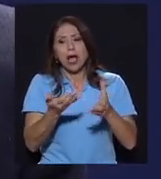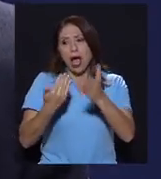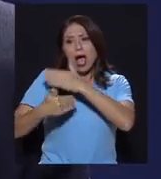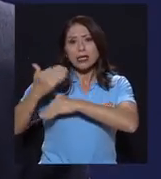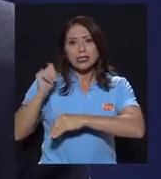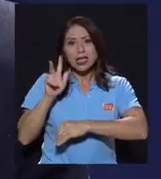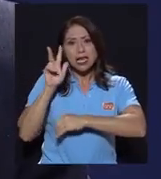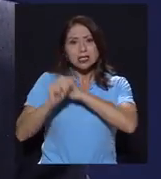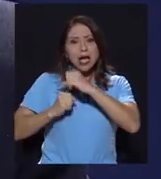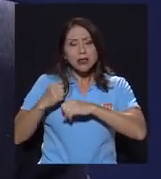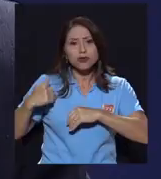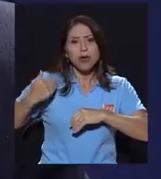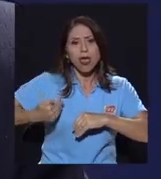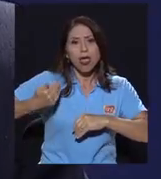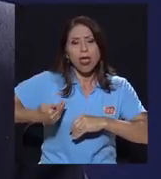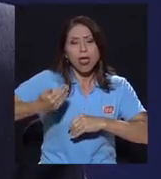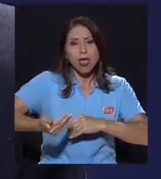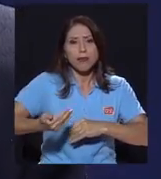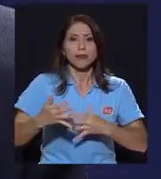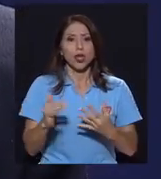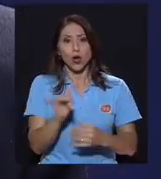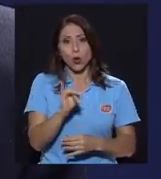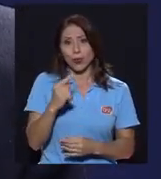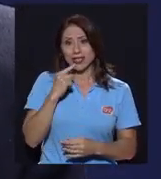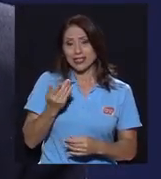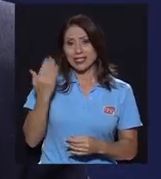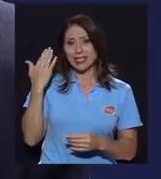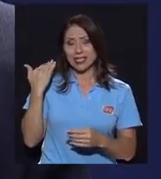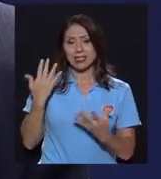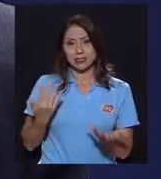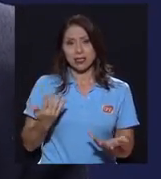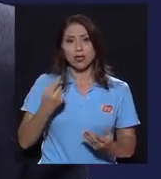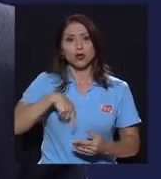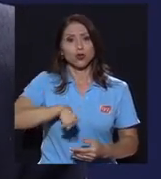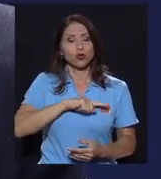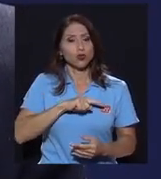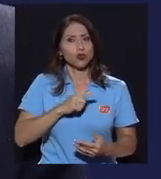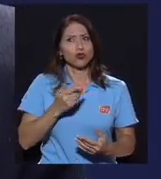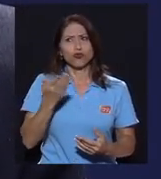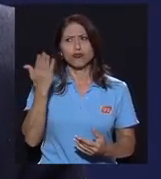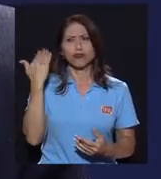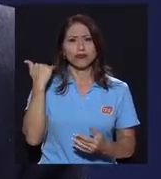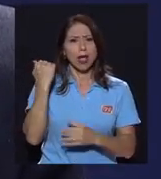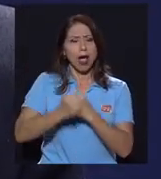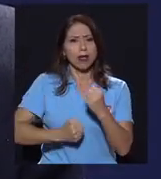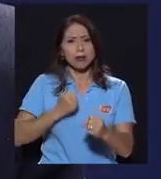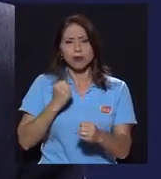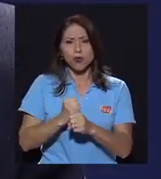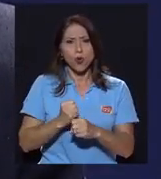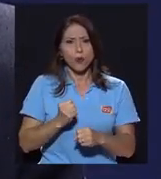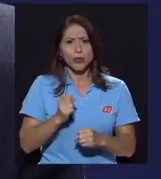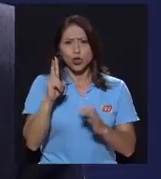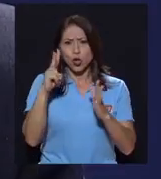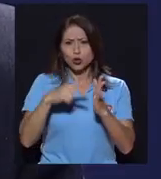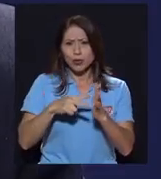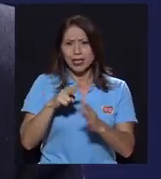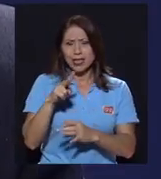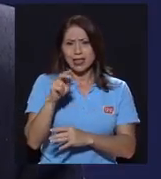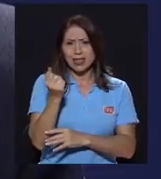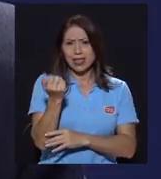al punto de que como indicaba inicialmente pasamos de tener allá por el año en